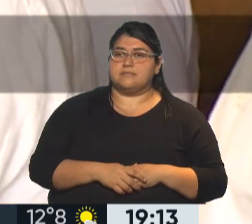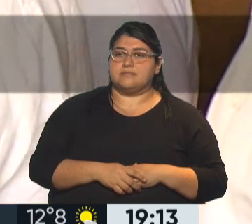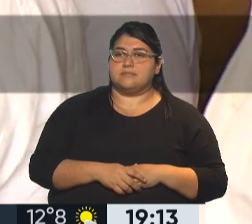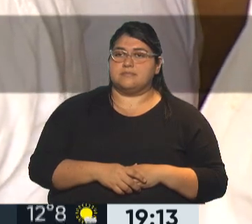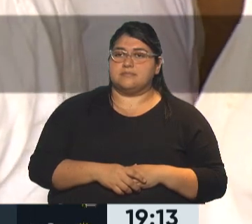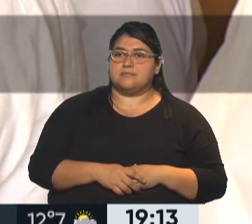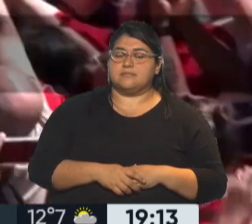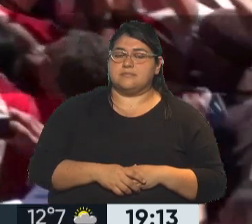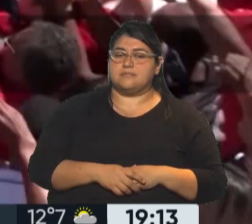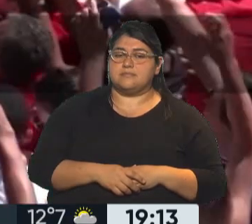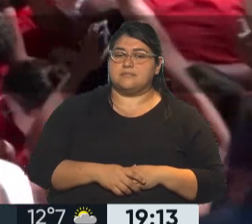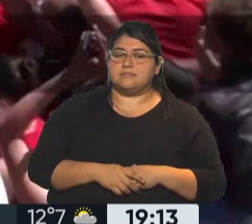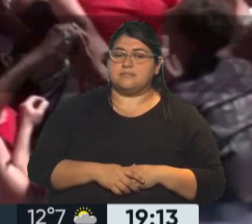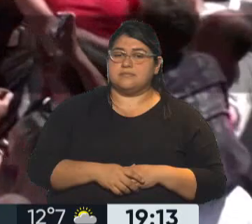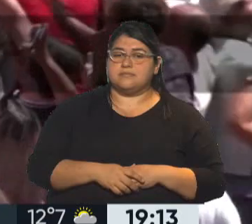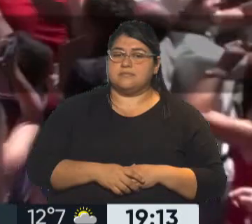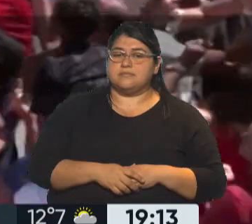este tema